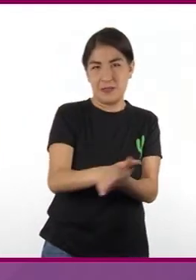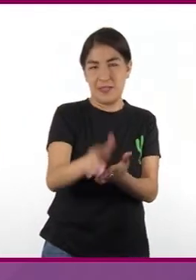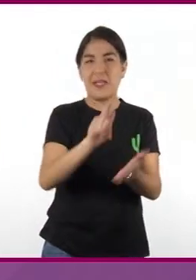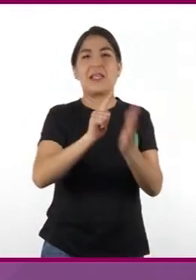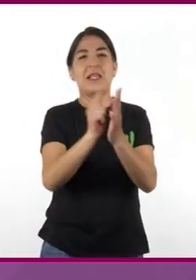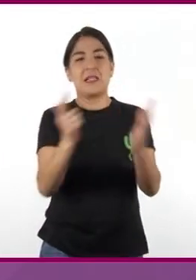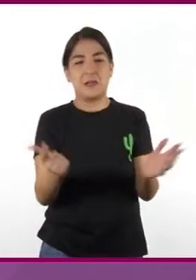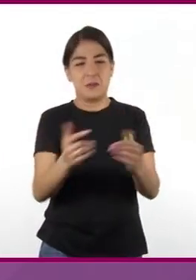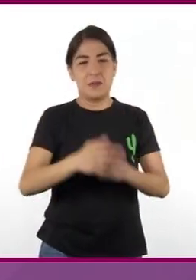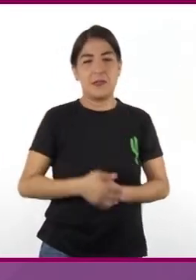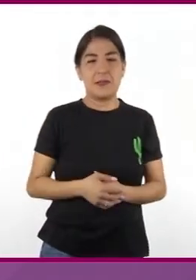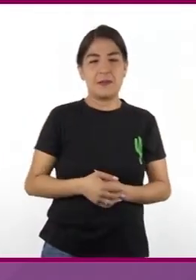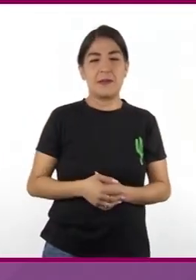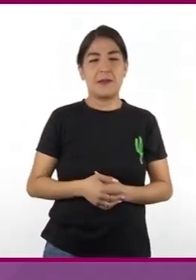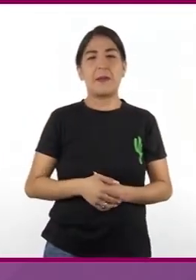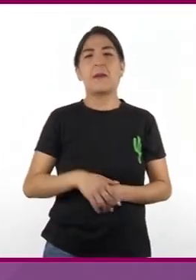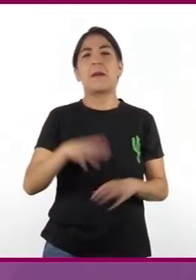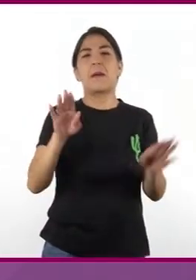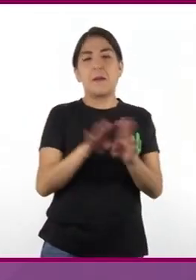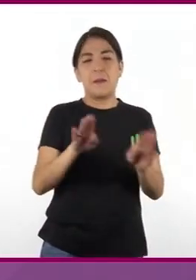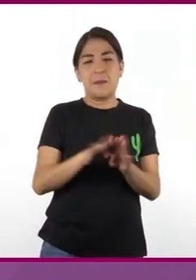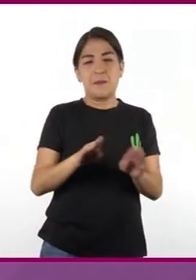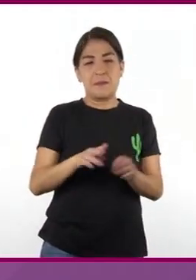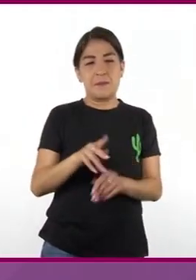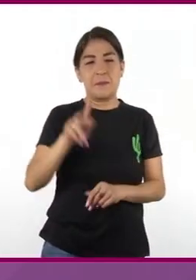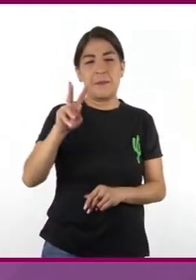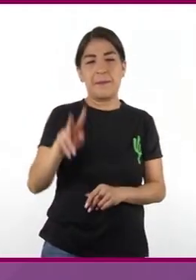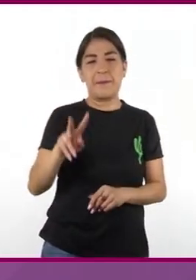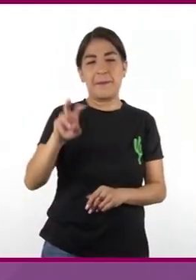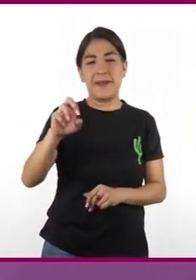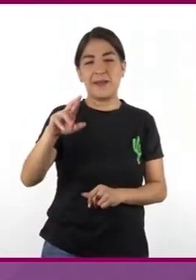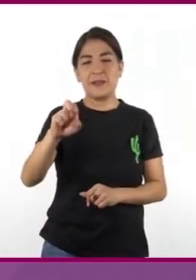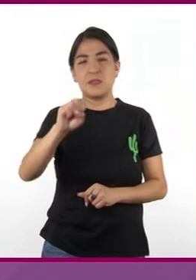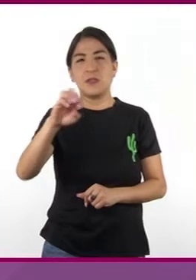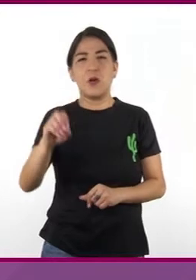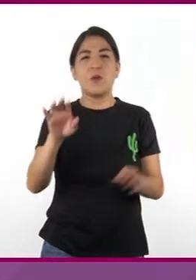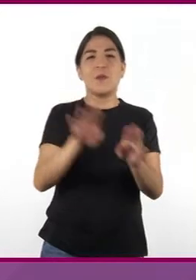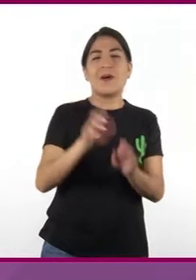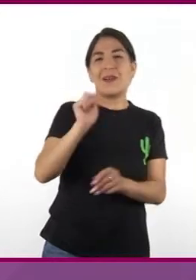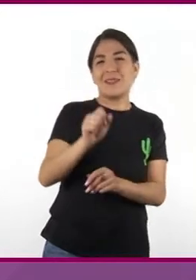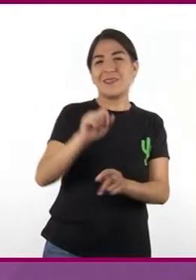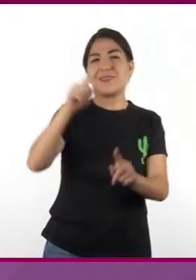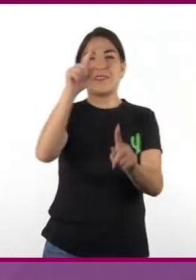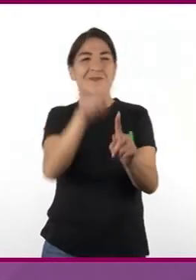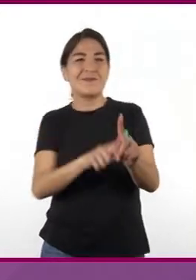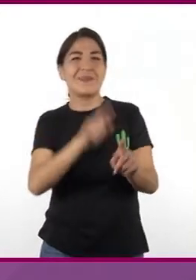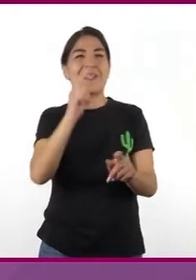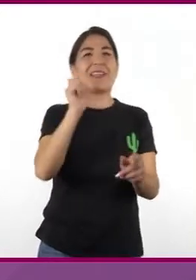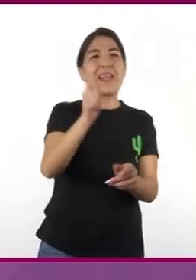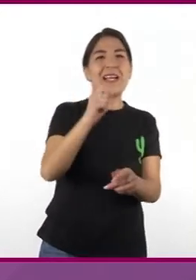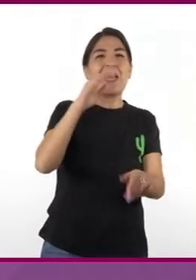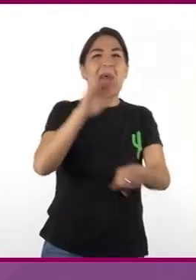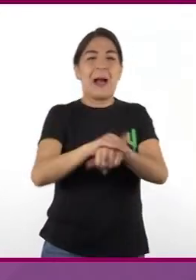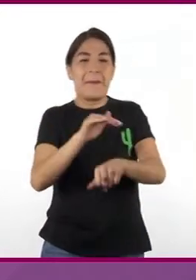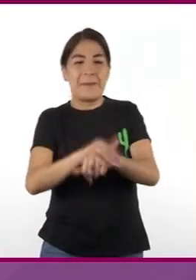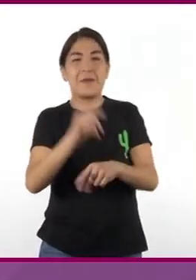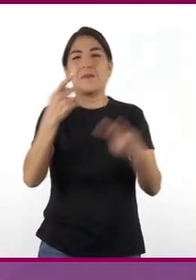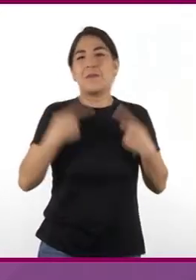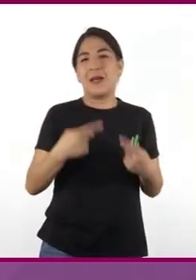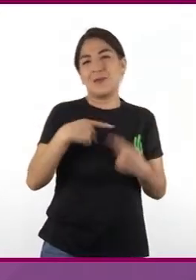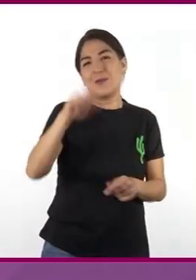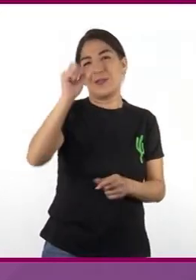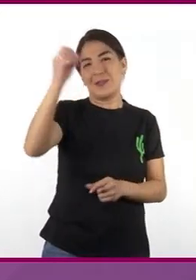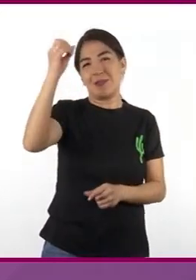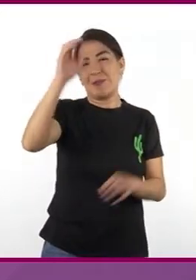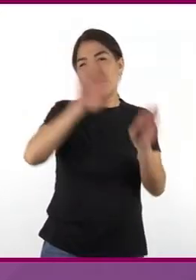Los versos elogiosos nos dicen quiénes eran los amigos y amigas del autor o la autora y quiénes estaban disputando